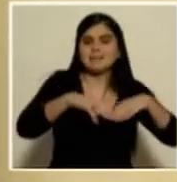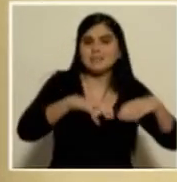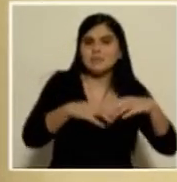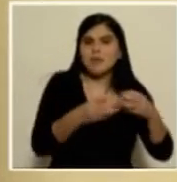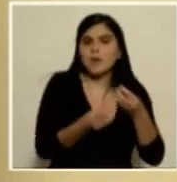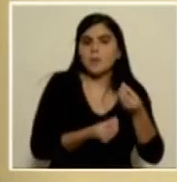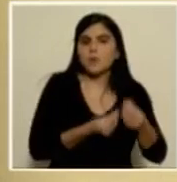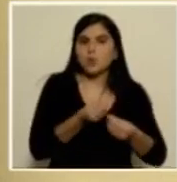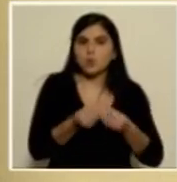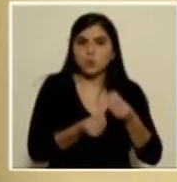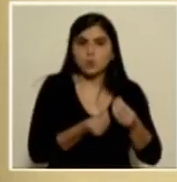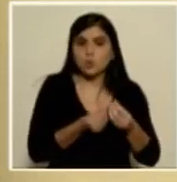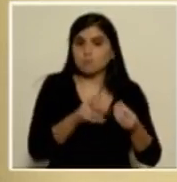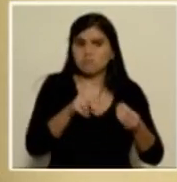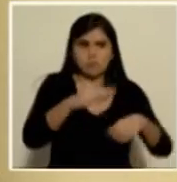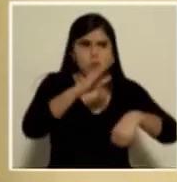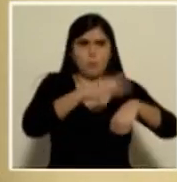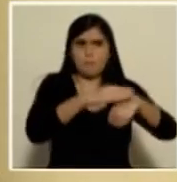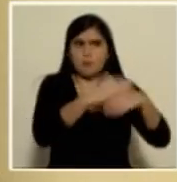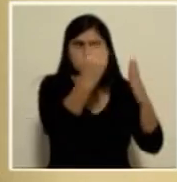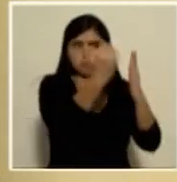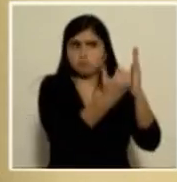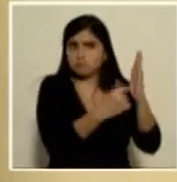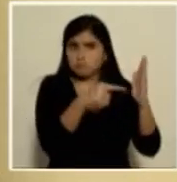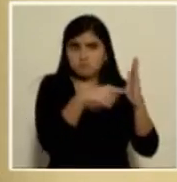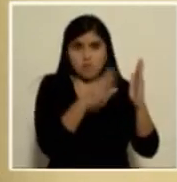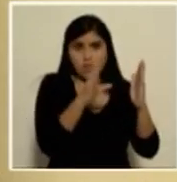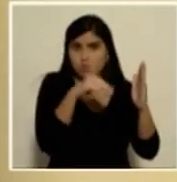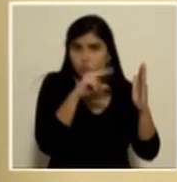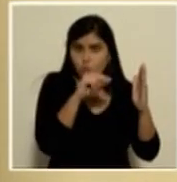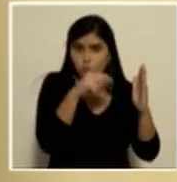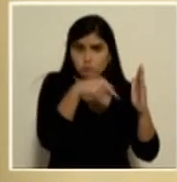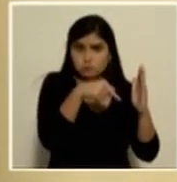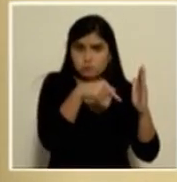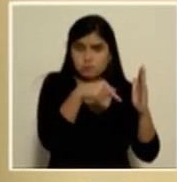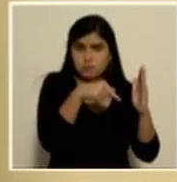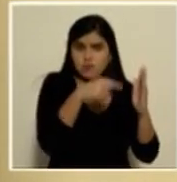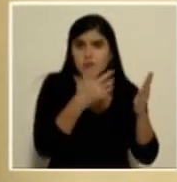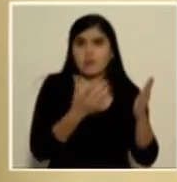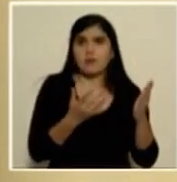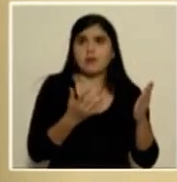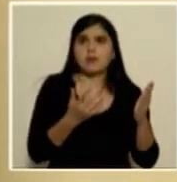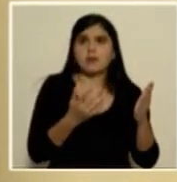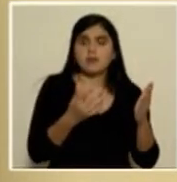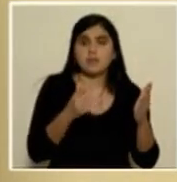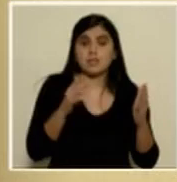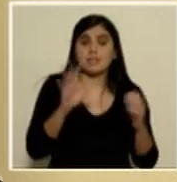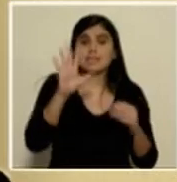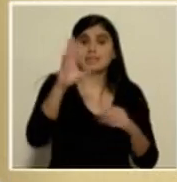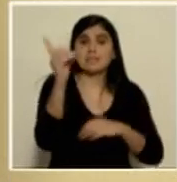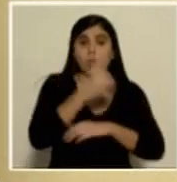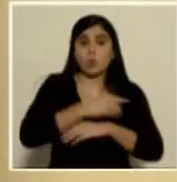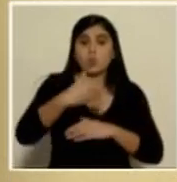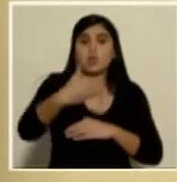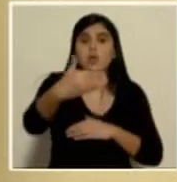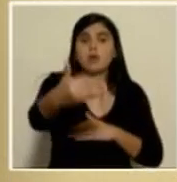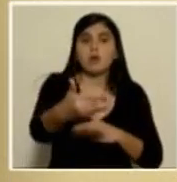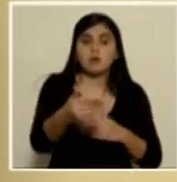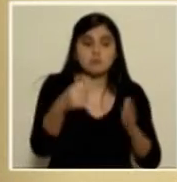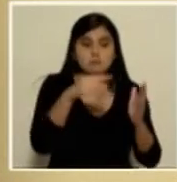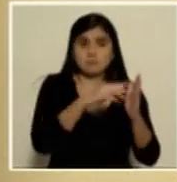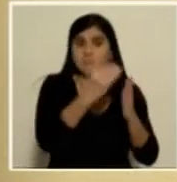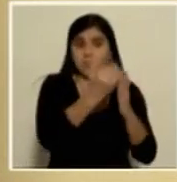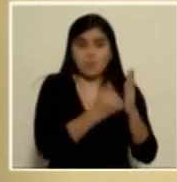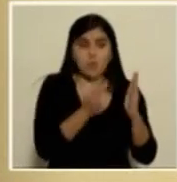que no quedaron autorizadas en este decreto, durante estos 5 días, no podrán funcionar.